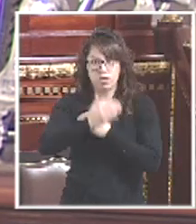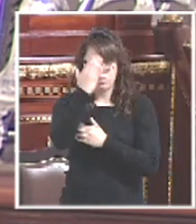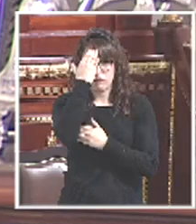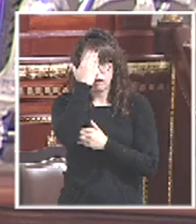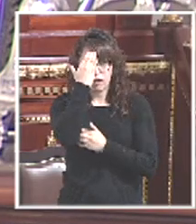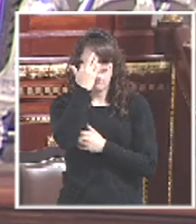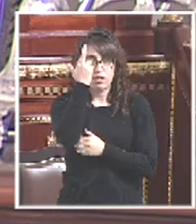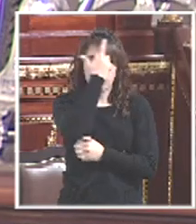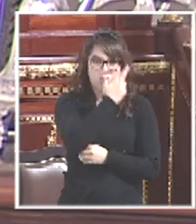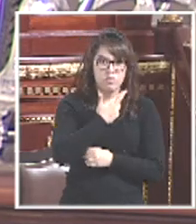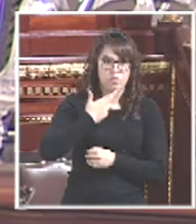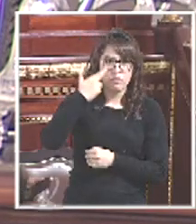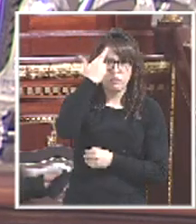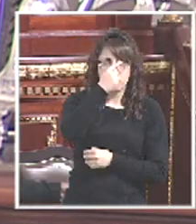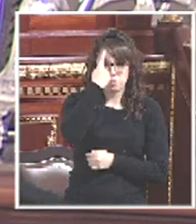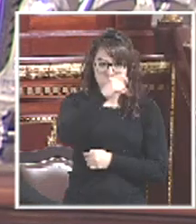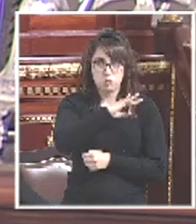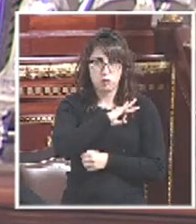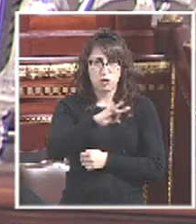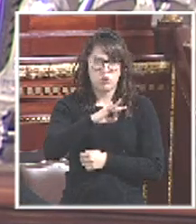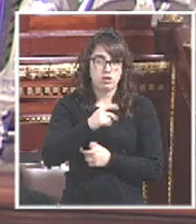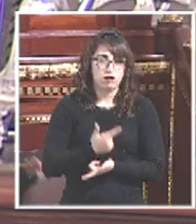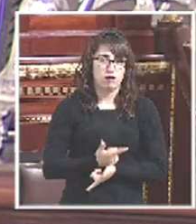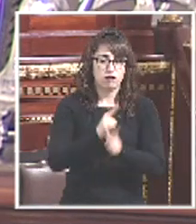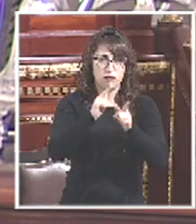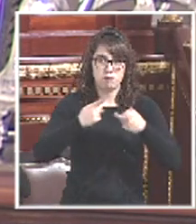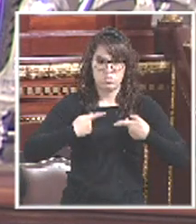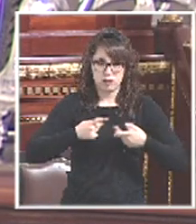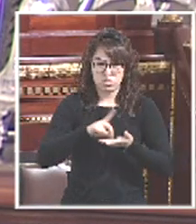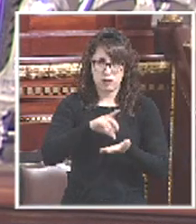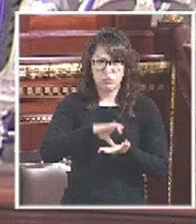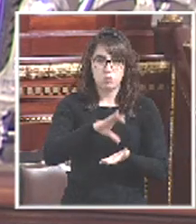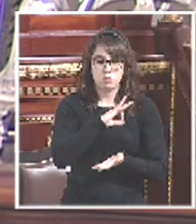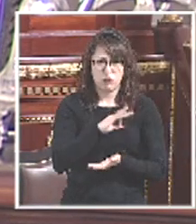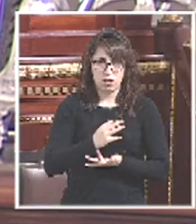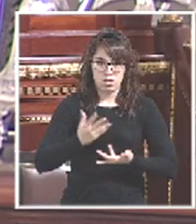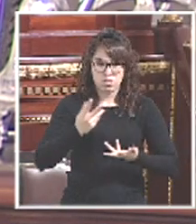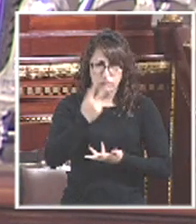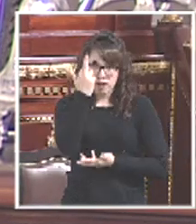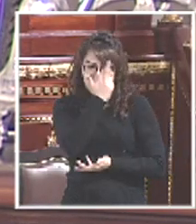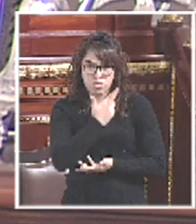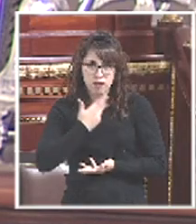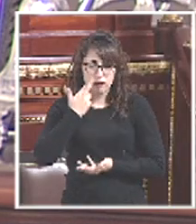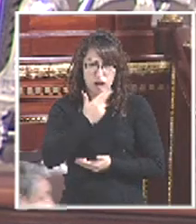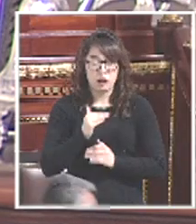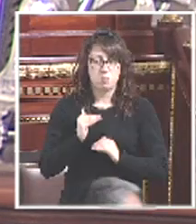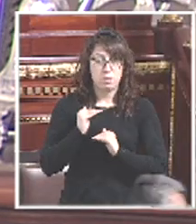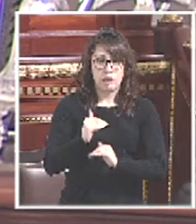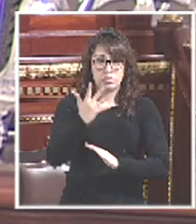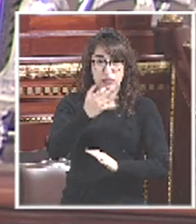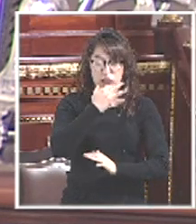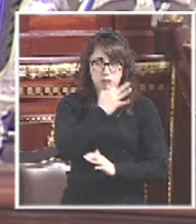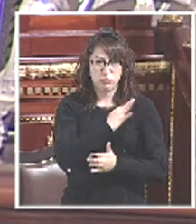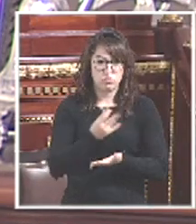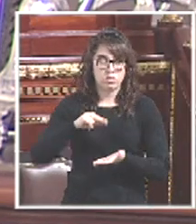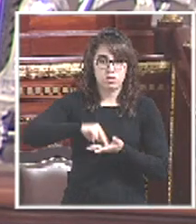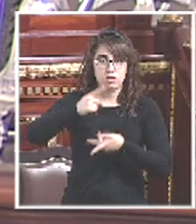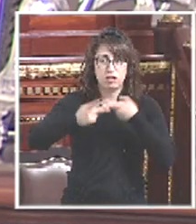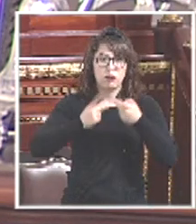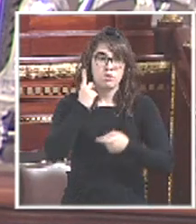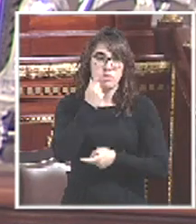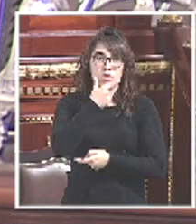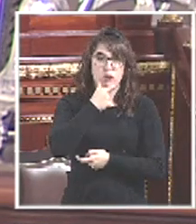la comunicación e información para todas las personas con discapacidad, se concede el uso de la tribuna al diputado